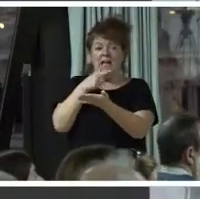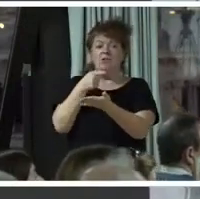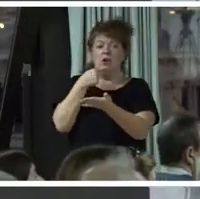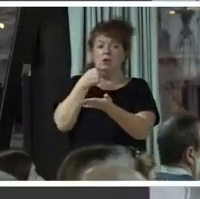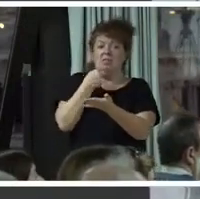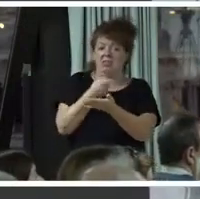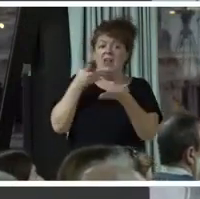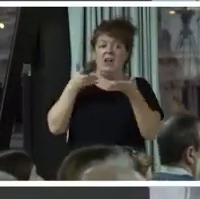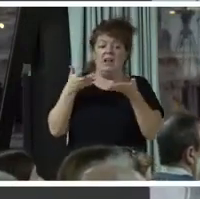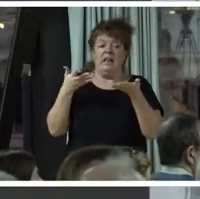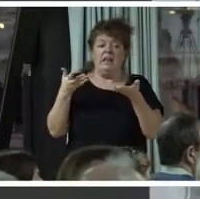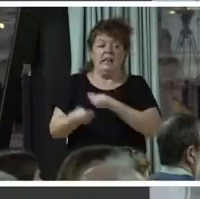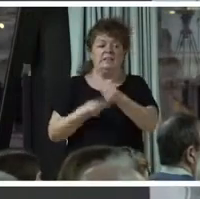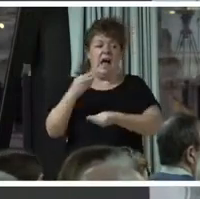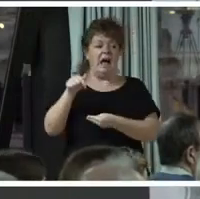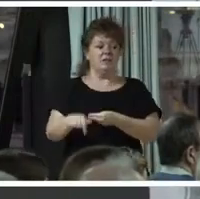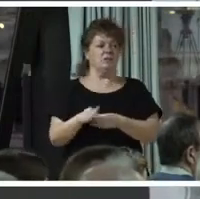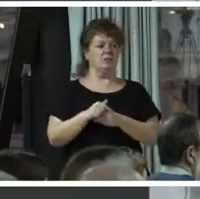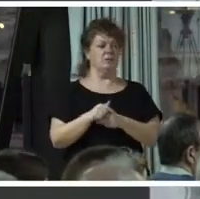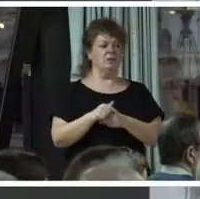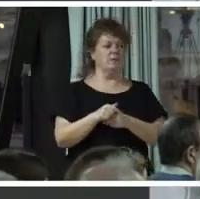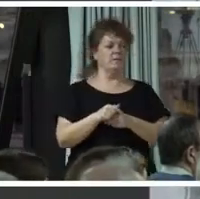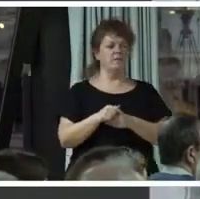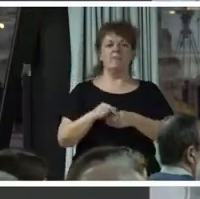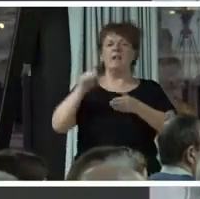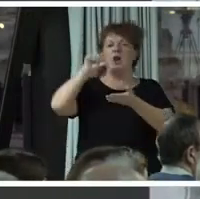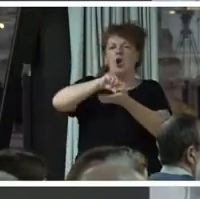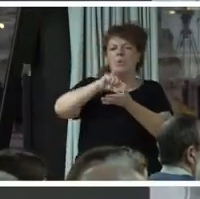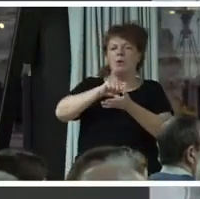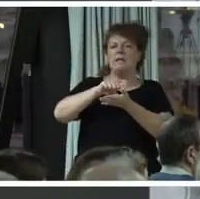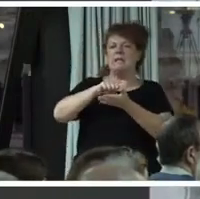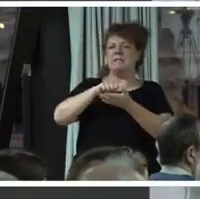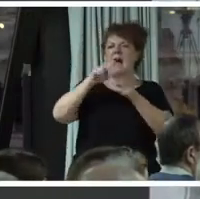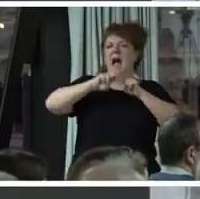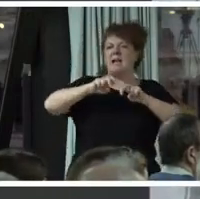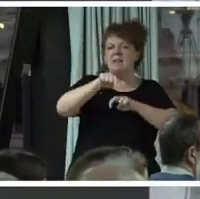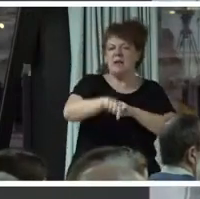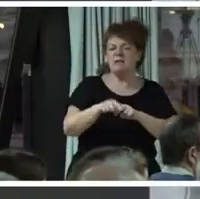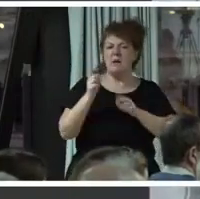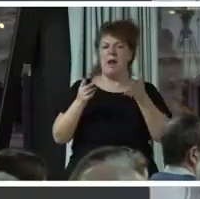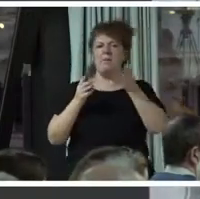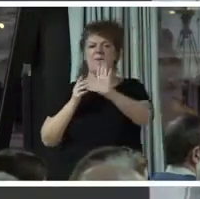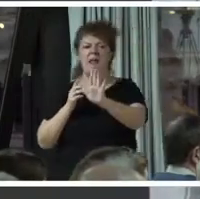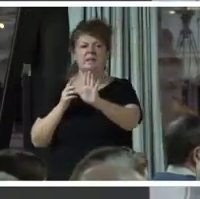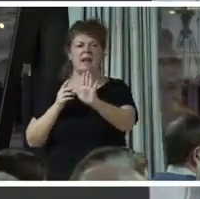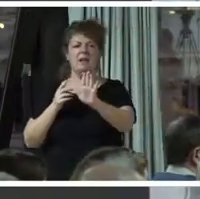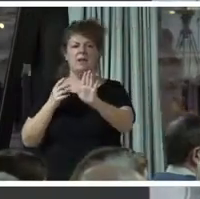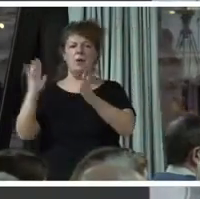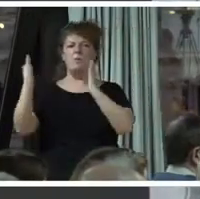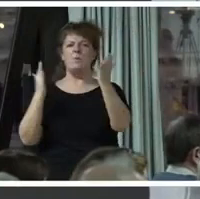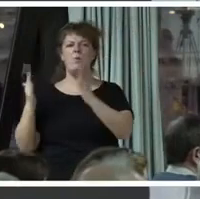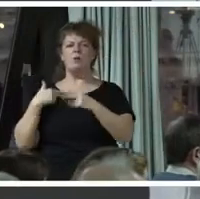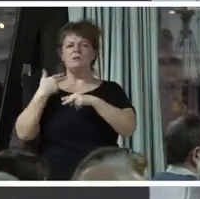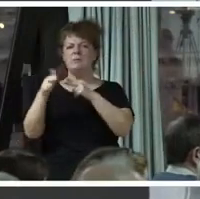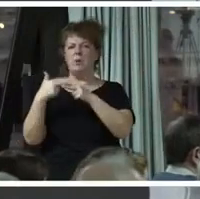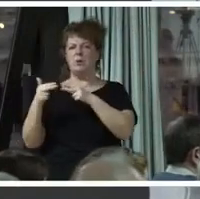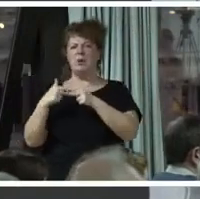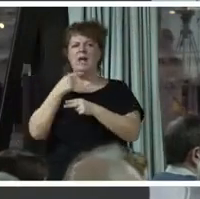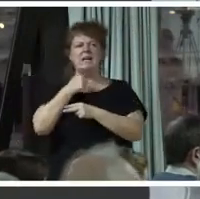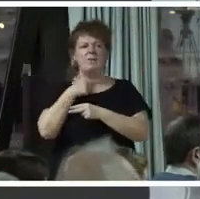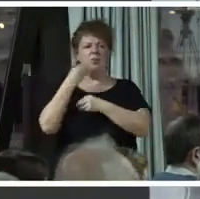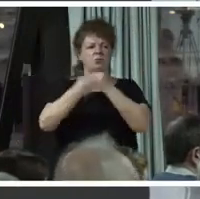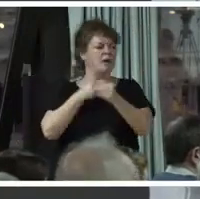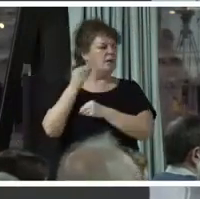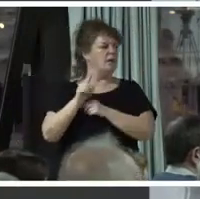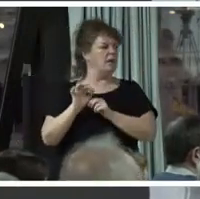haciendo y por eso a mí lo central me parece analizar esto para plantear algunas de las propuestas políticas que que me